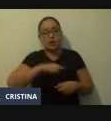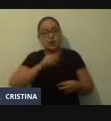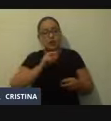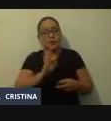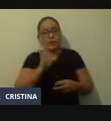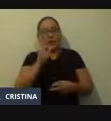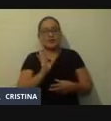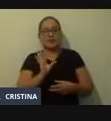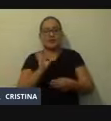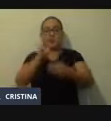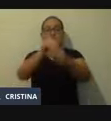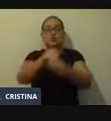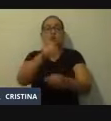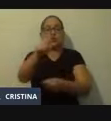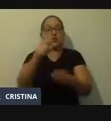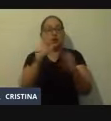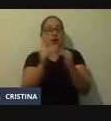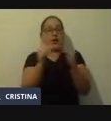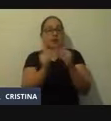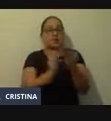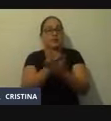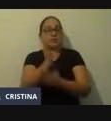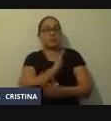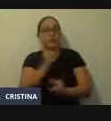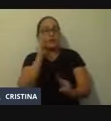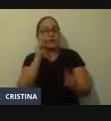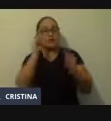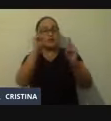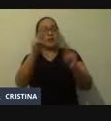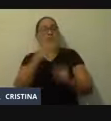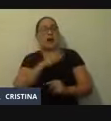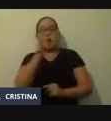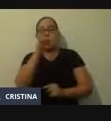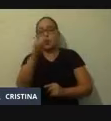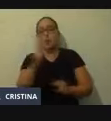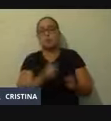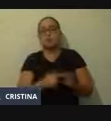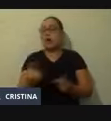casa, pues tienes el acceso a ver pues que tengo una luz, que